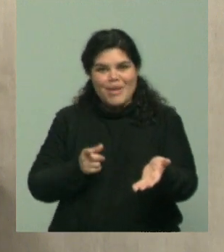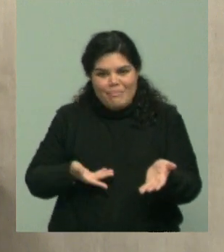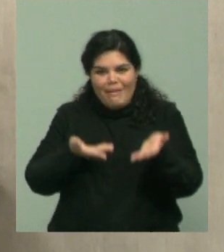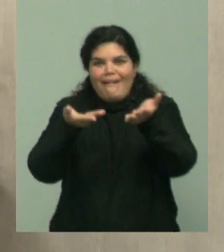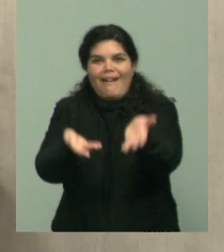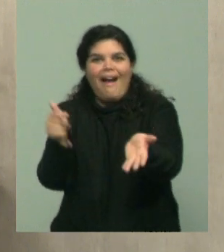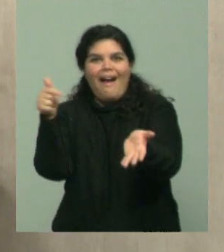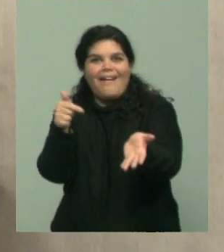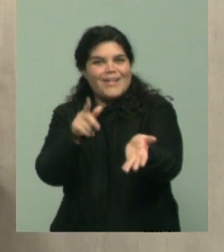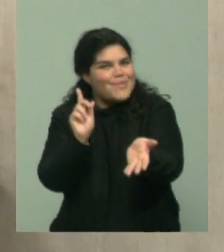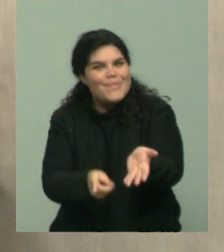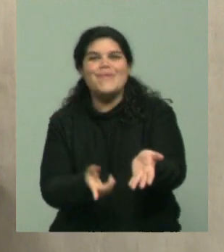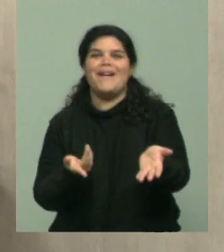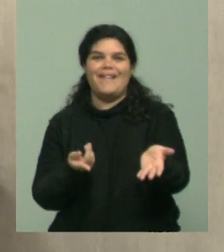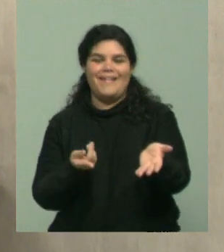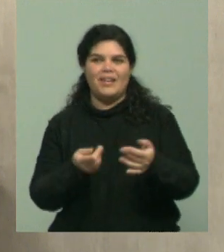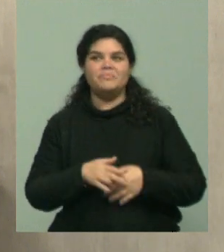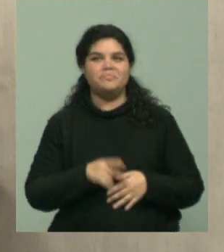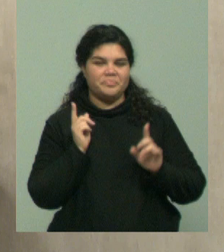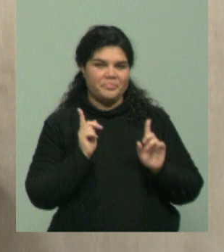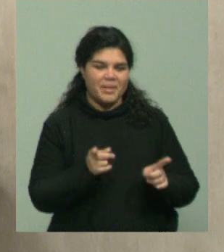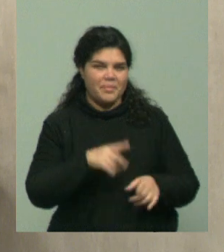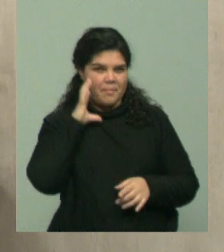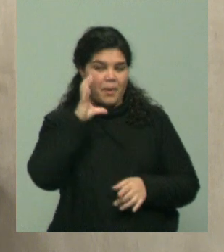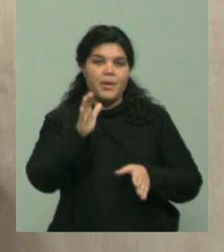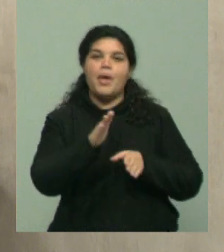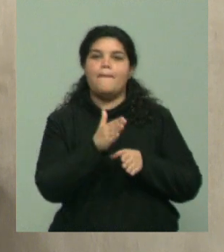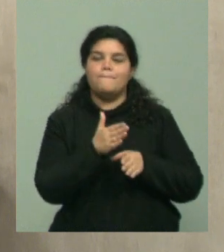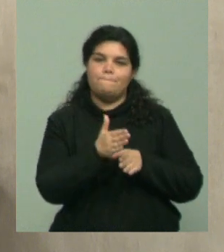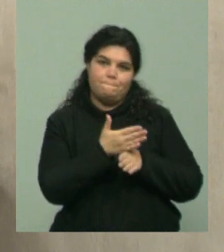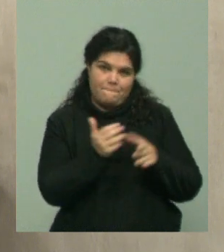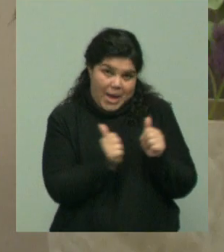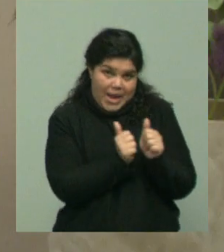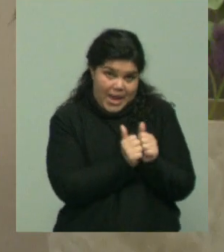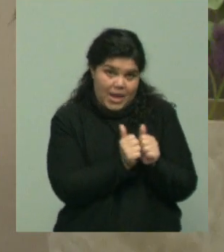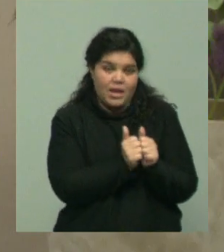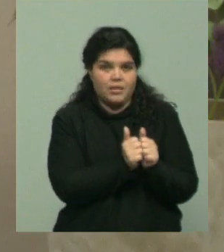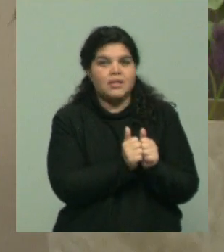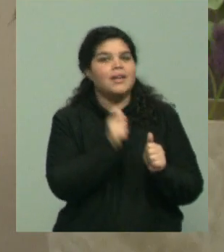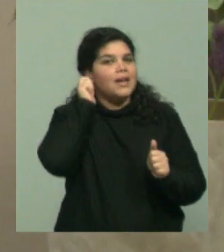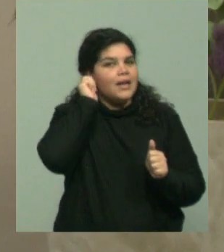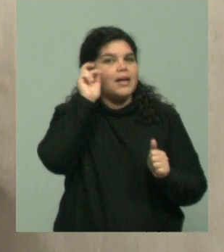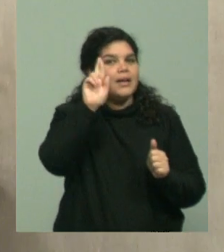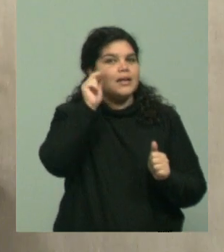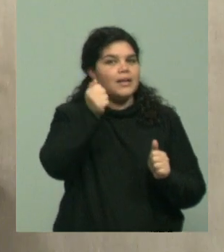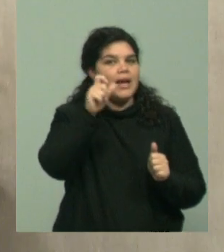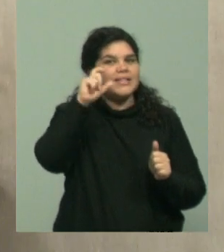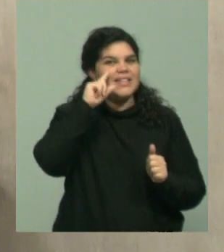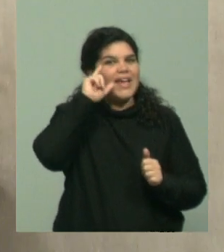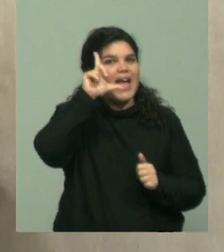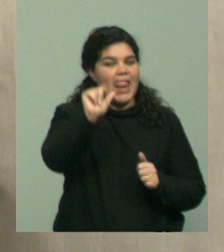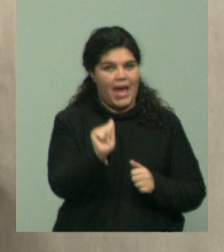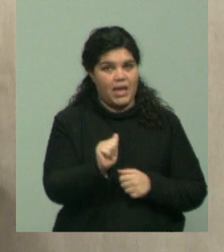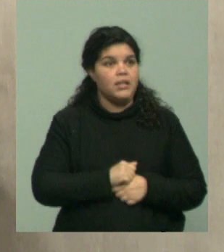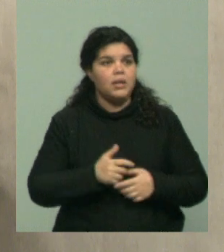también con mi pareja, con Graciela, que yo le di la gimnasia preparto. Uh-huh. Y ella ya tenía, viste, 39 años,